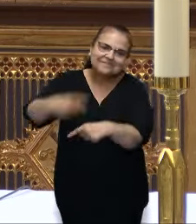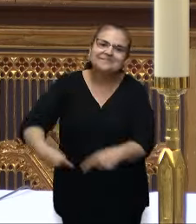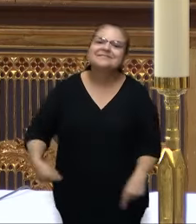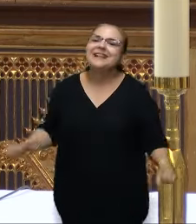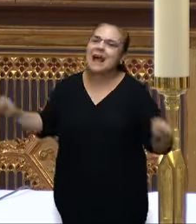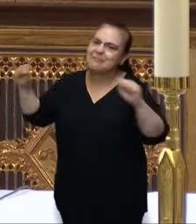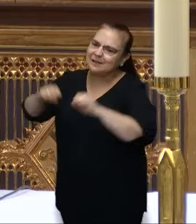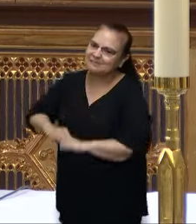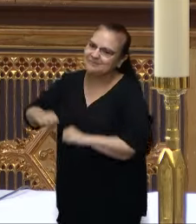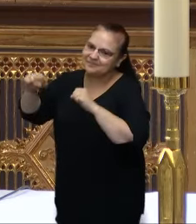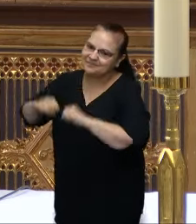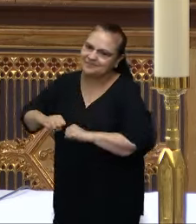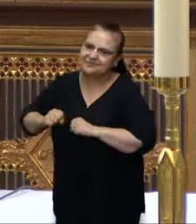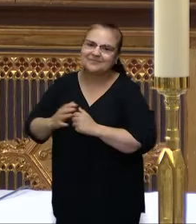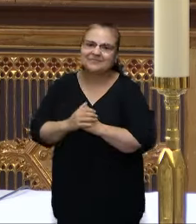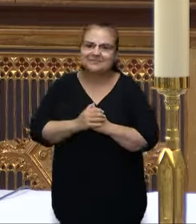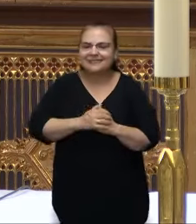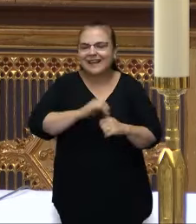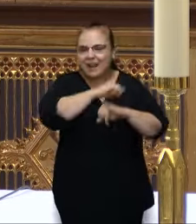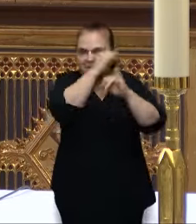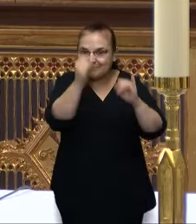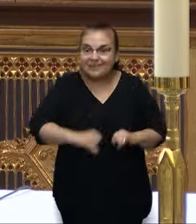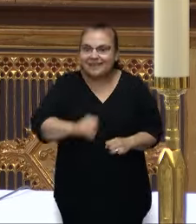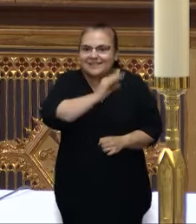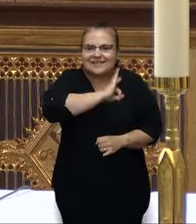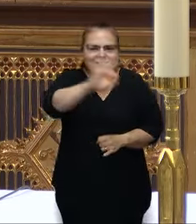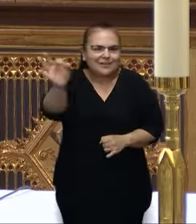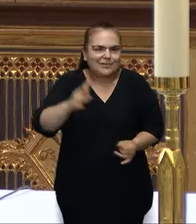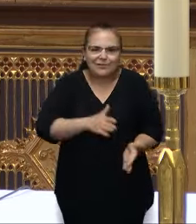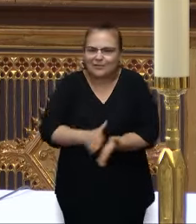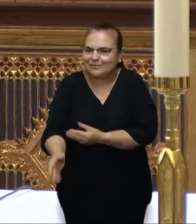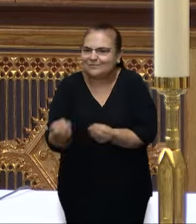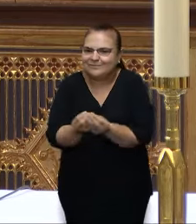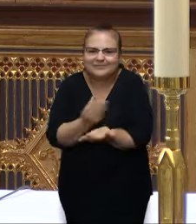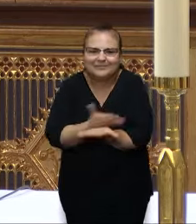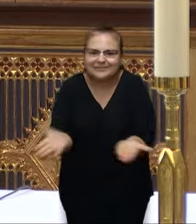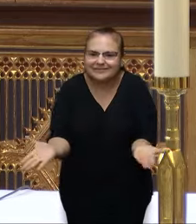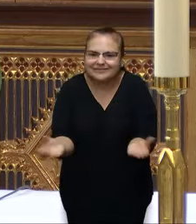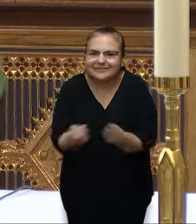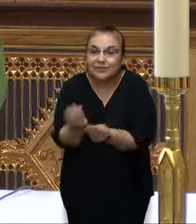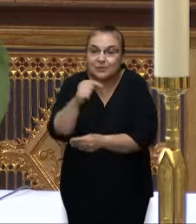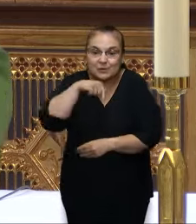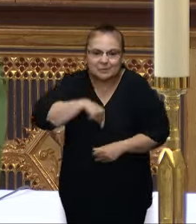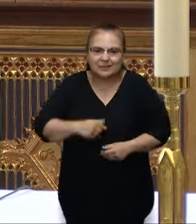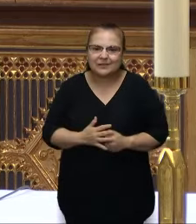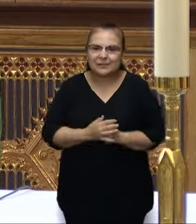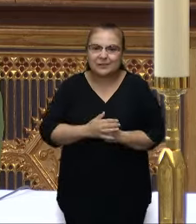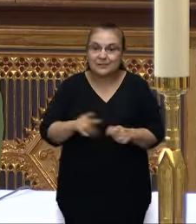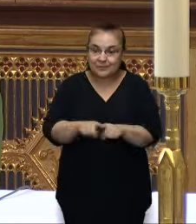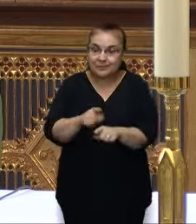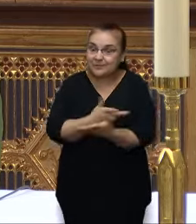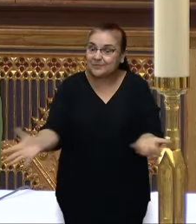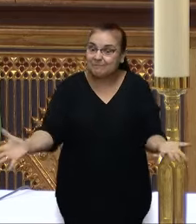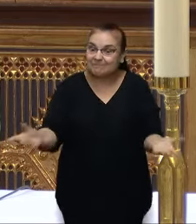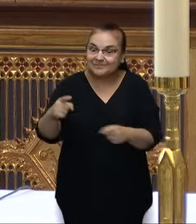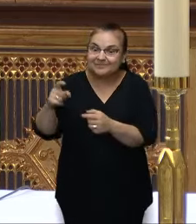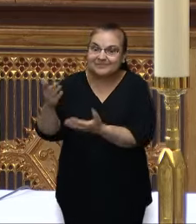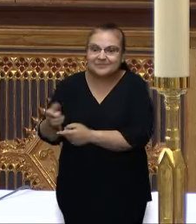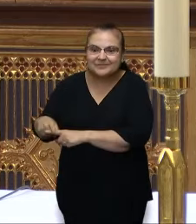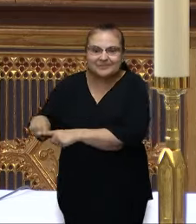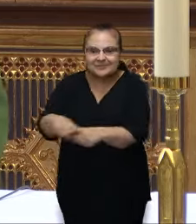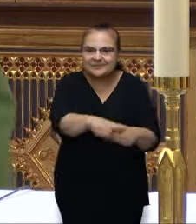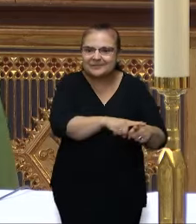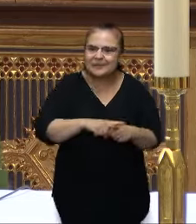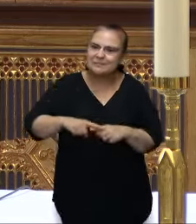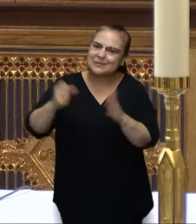los siglos que la paz del Señor esté siempre con vosotros como hermanos compartimos un gesto de